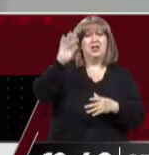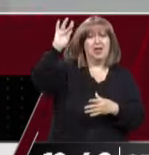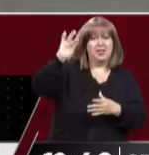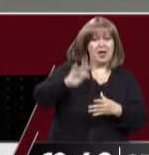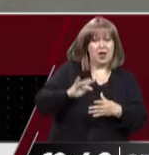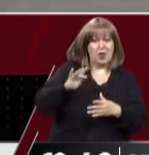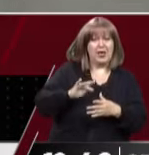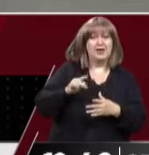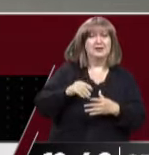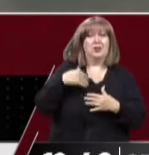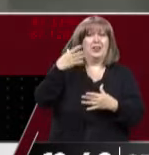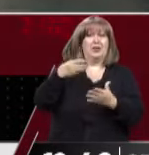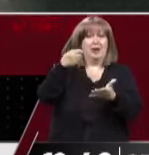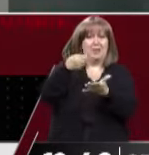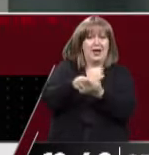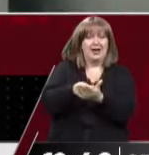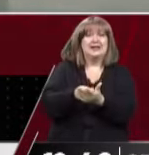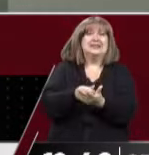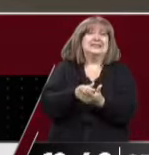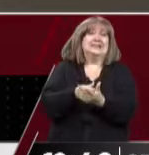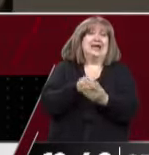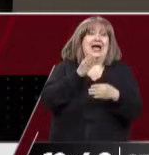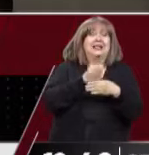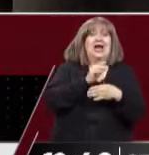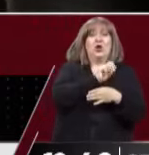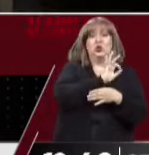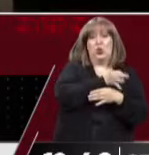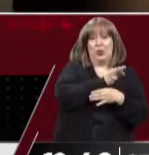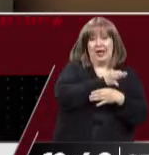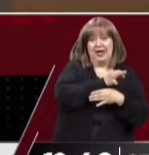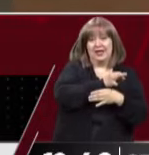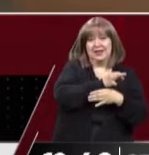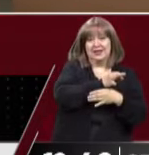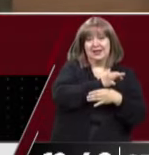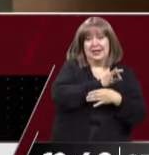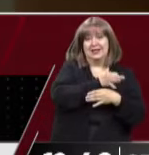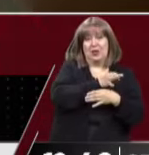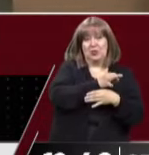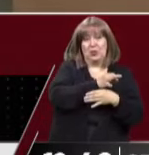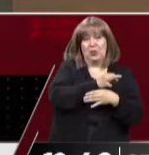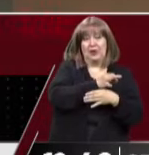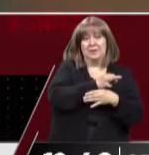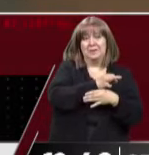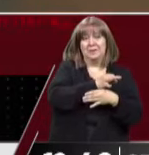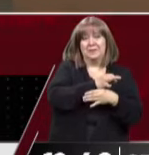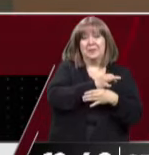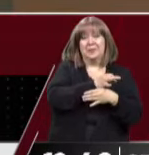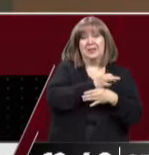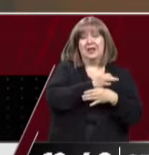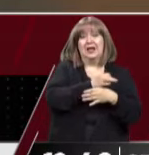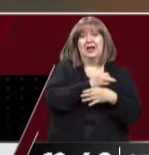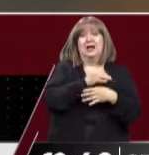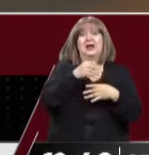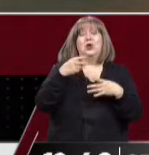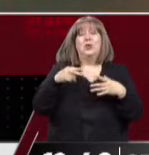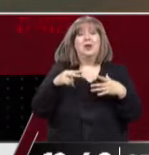adeuda Sí hasta el mes de octubre porque siempre tenemos que esperar que se liquide por ejemplo el último aumento de